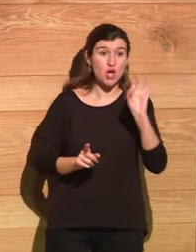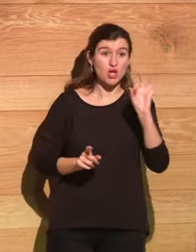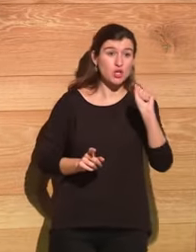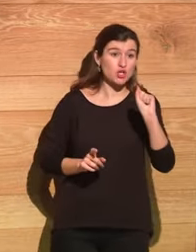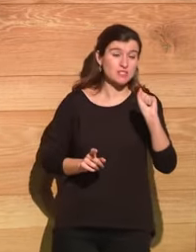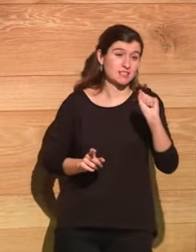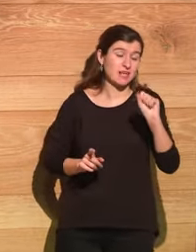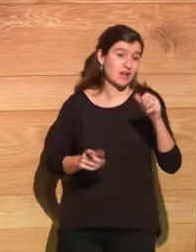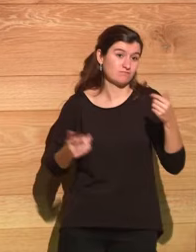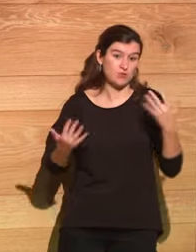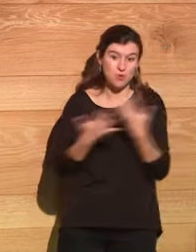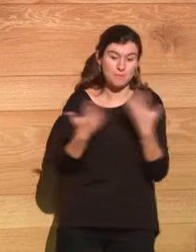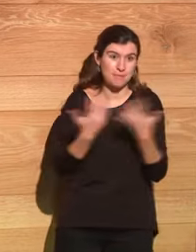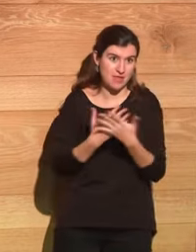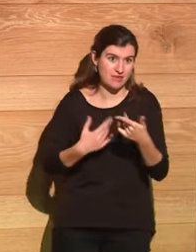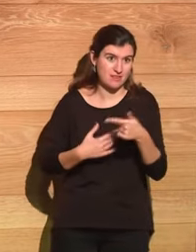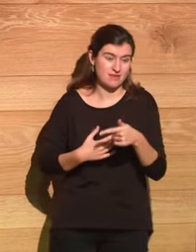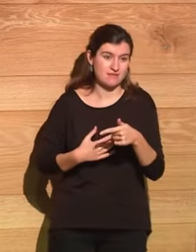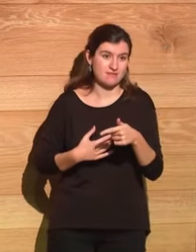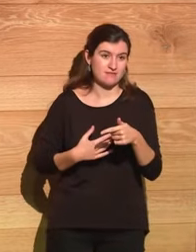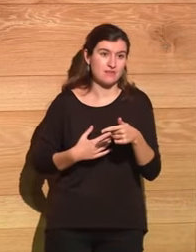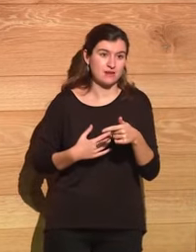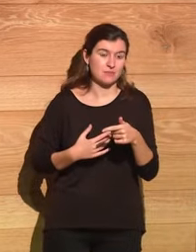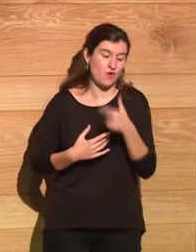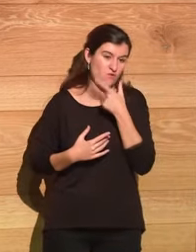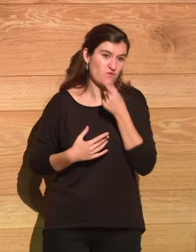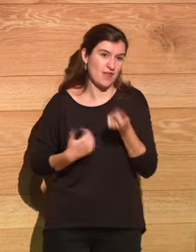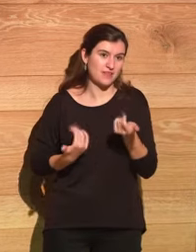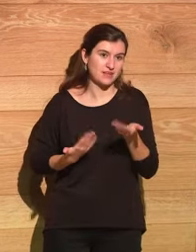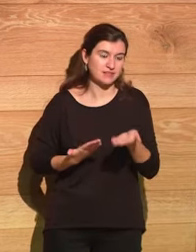por decirlo en términos sencillos.